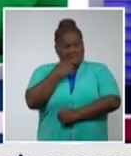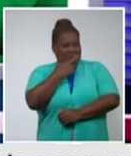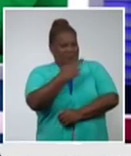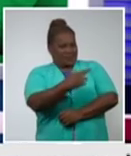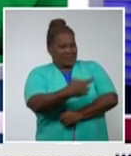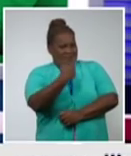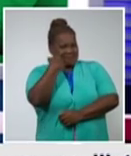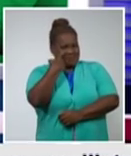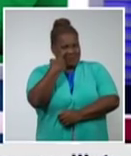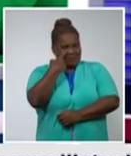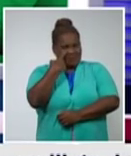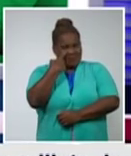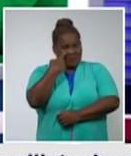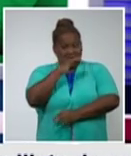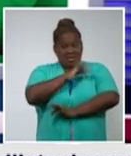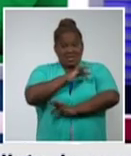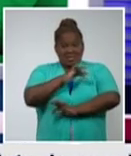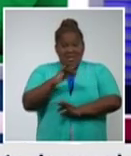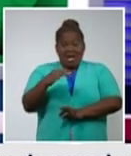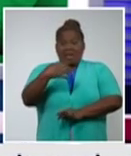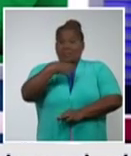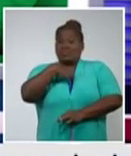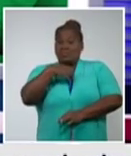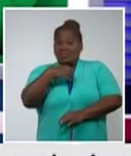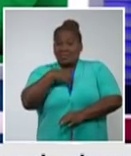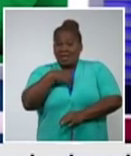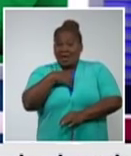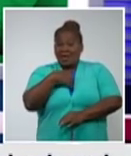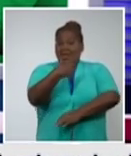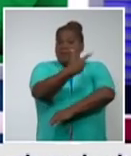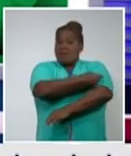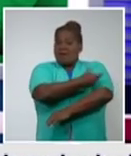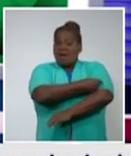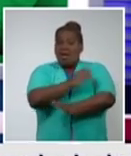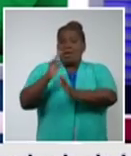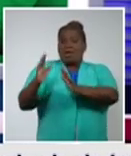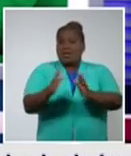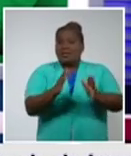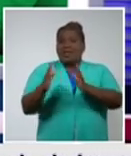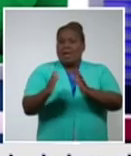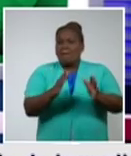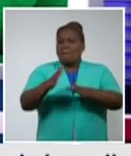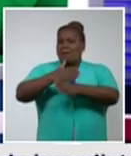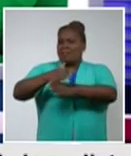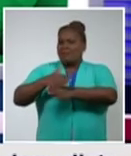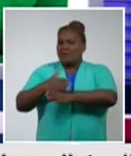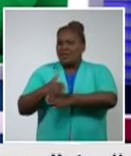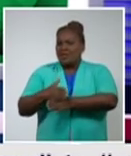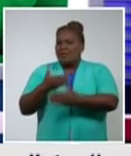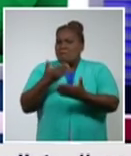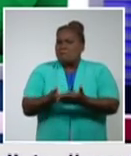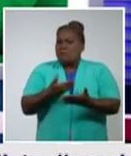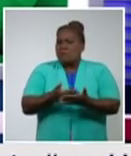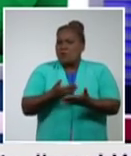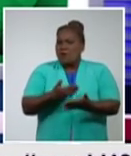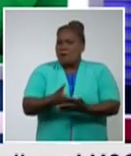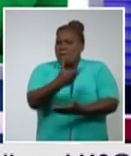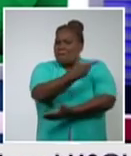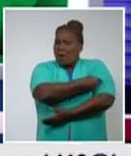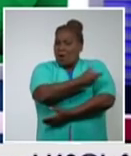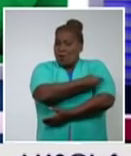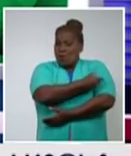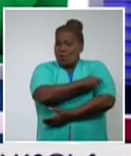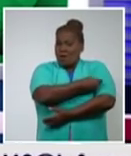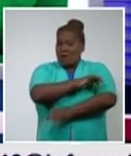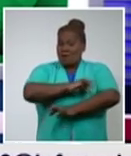el tener ya nuestros candidatos, el que ya estén en la fase 3 del ensayo clínico, en que próximamente